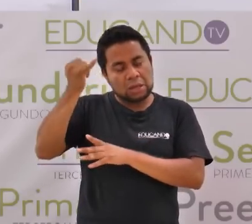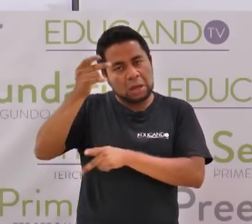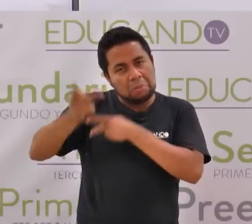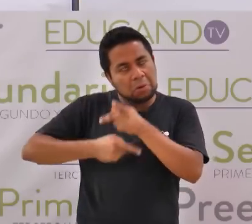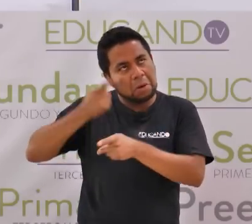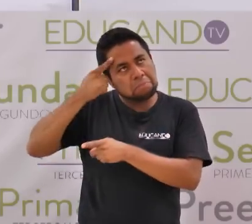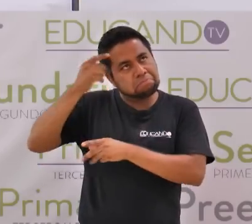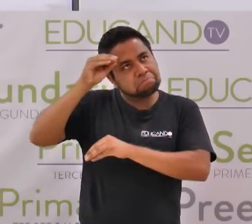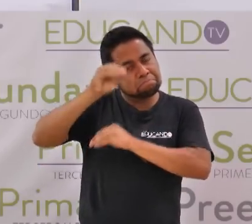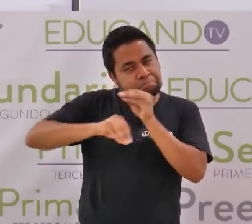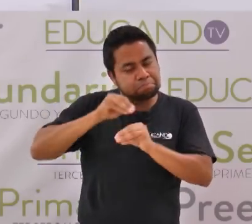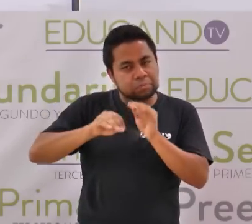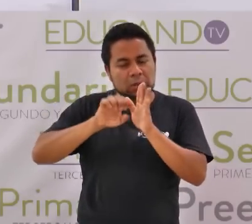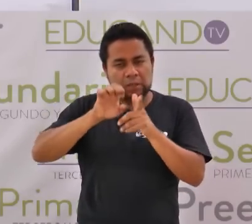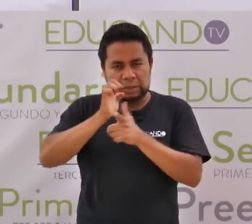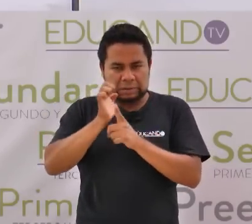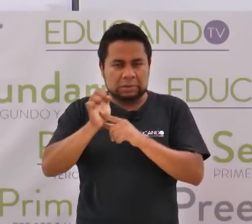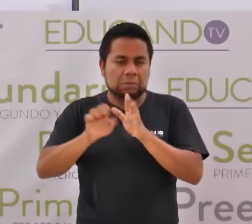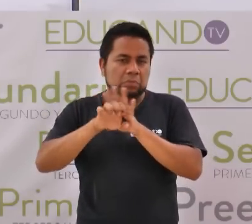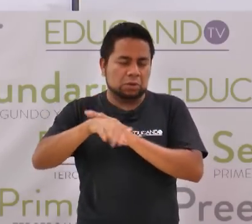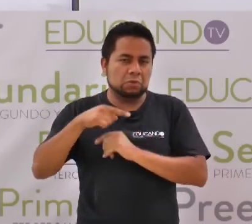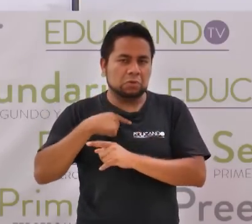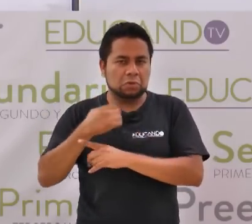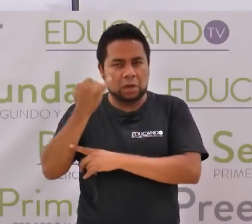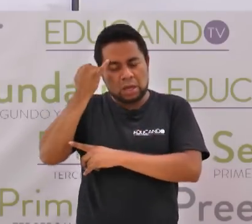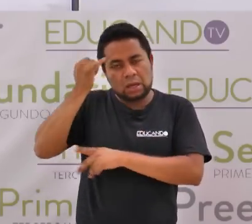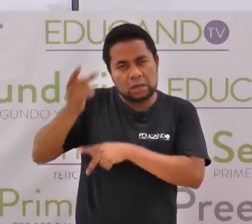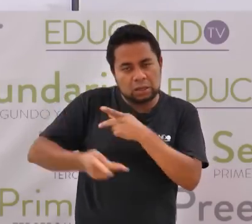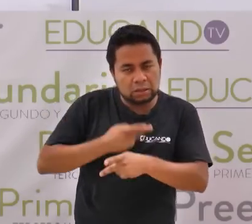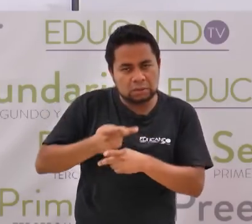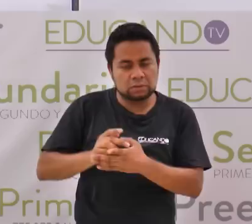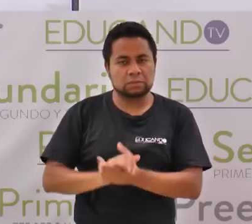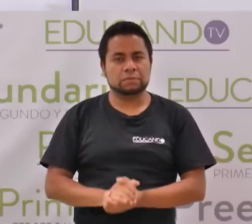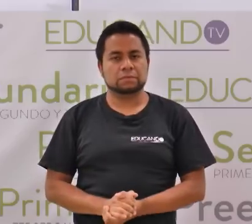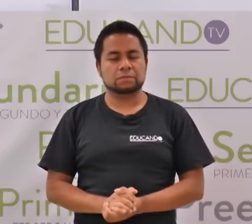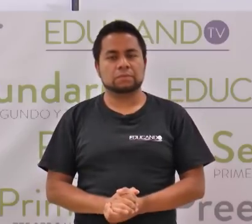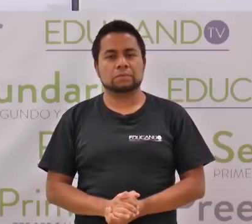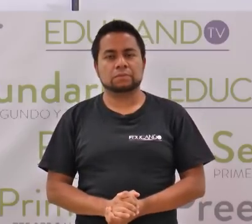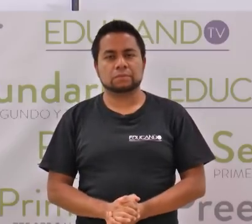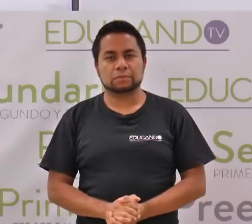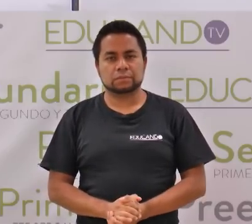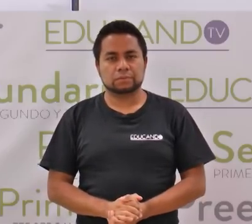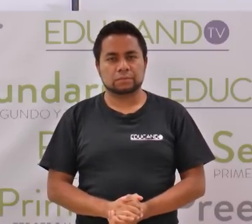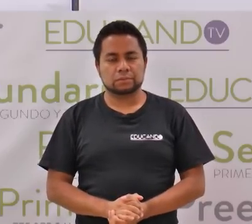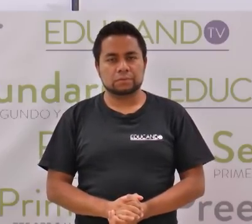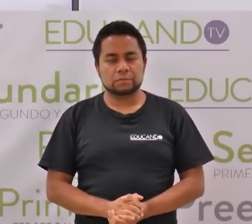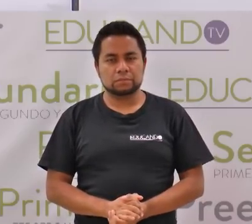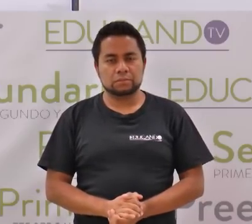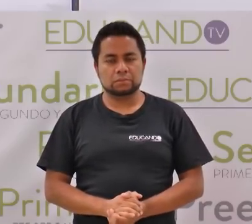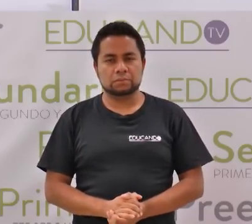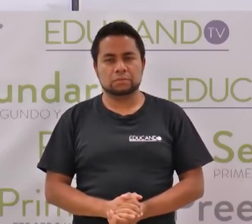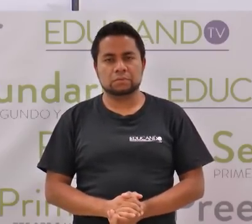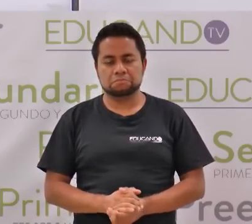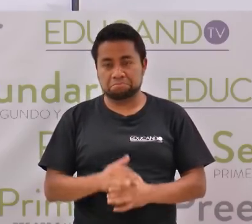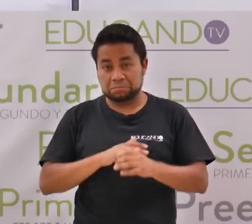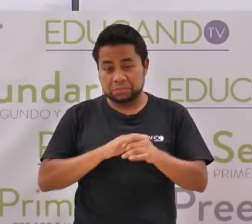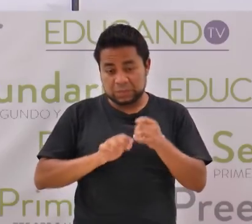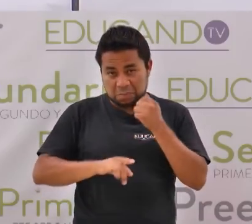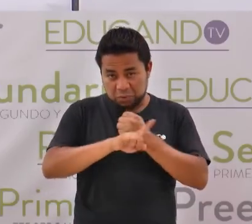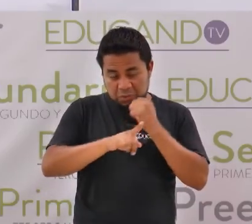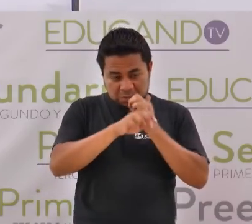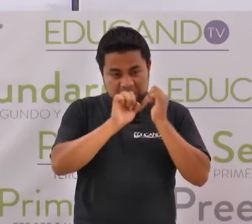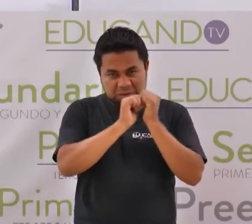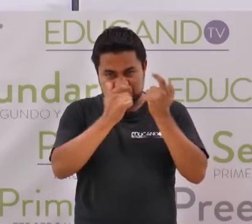propias preguntas. Entonces, por ejemplo, unas preguntas que yo planteo es, ¿qué puntos del problema social te parecieron